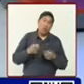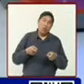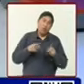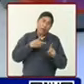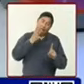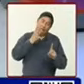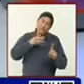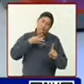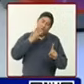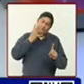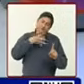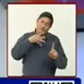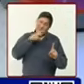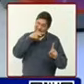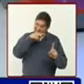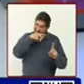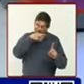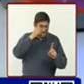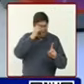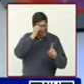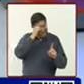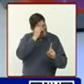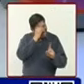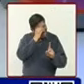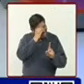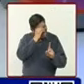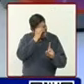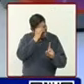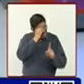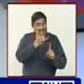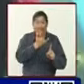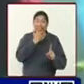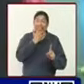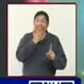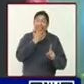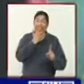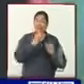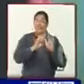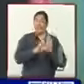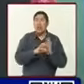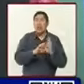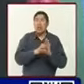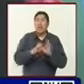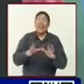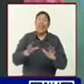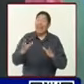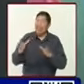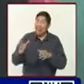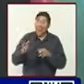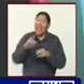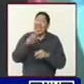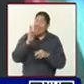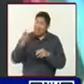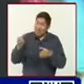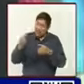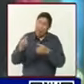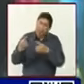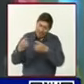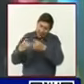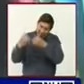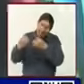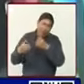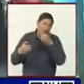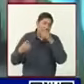están estudiando, nos están vigilando. El más mínimo error que cometamos, como por ejemplo recibir algo de una